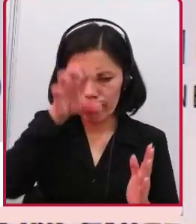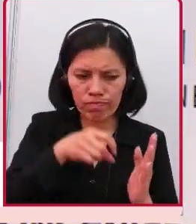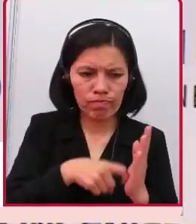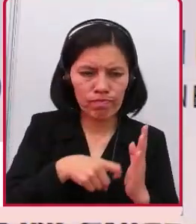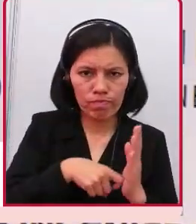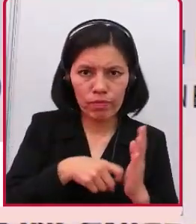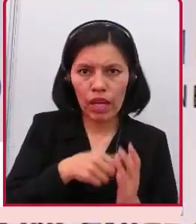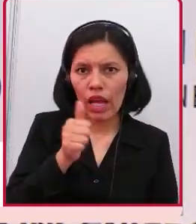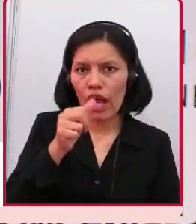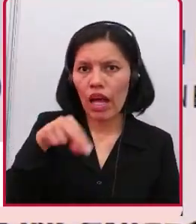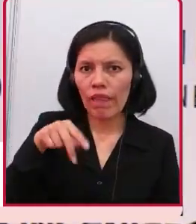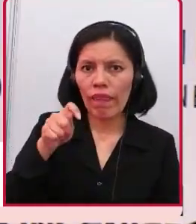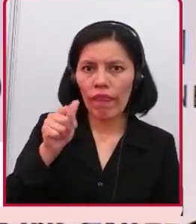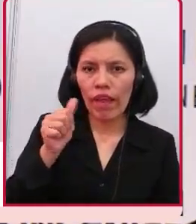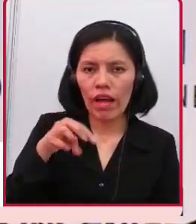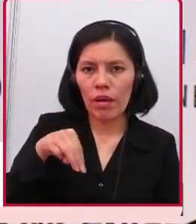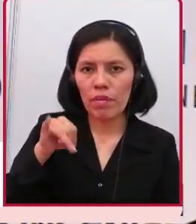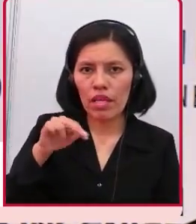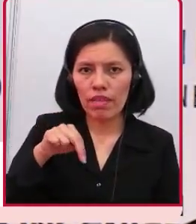Gracias.